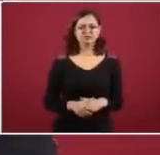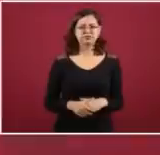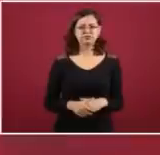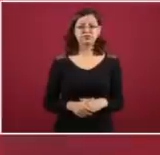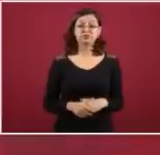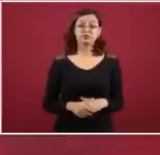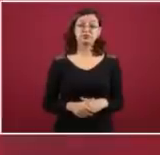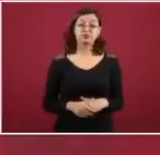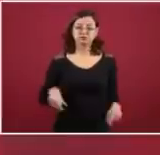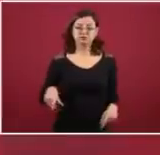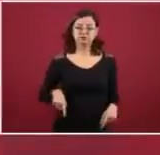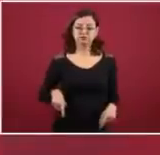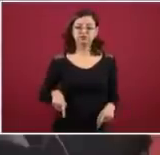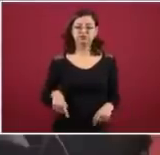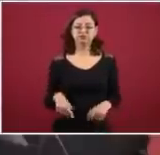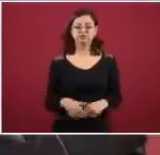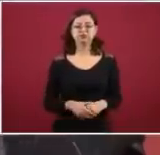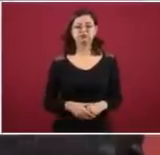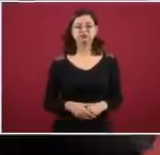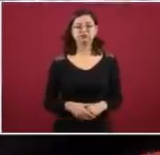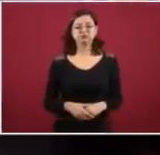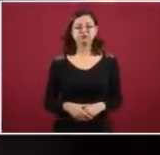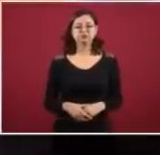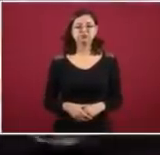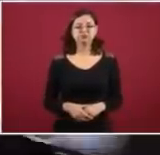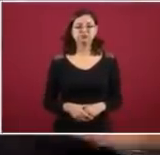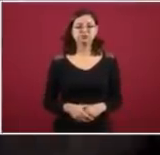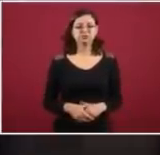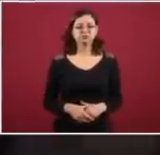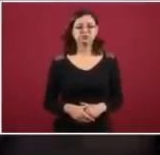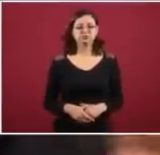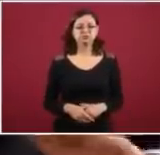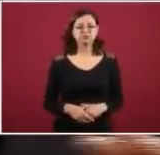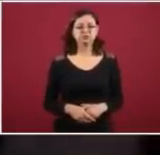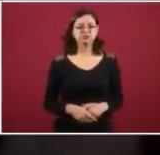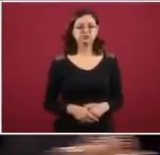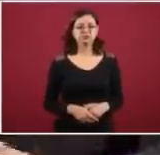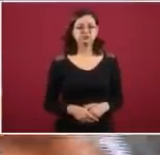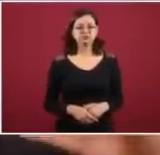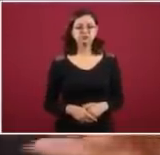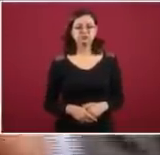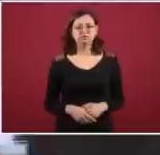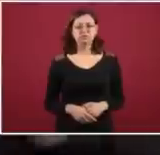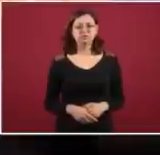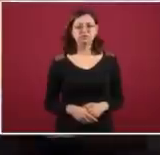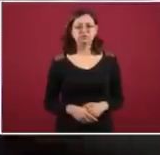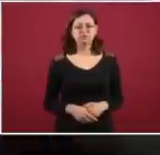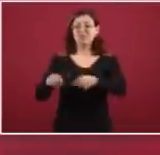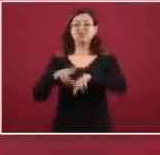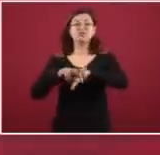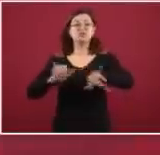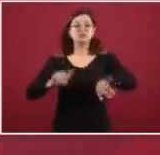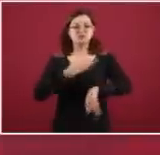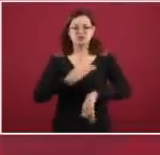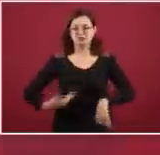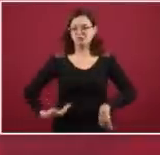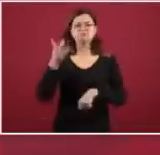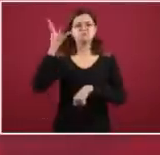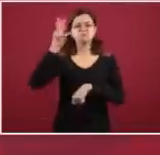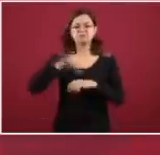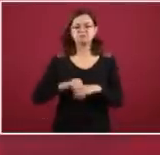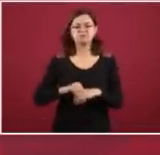es la diferencia. Y ningún cargo, ni este,